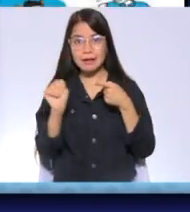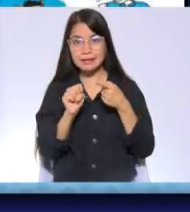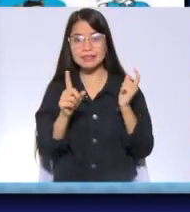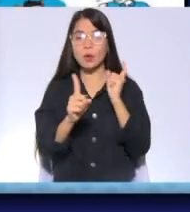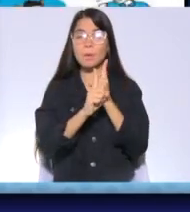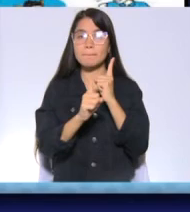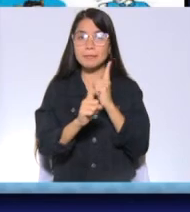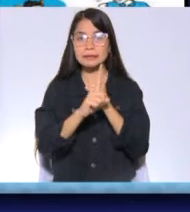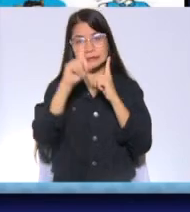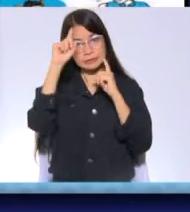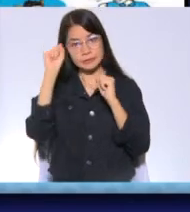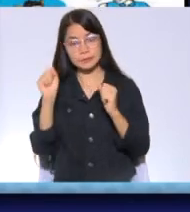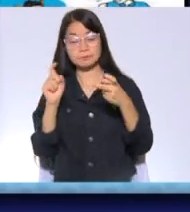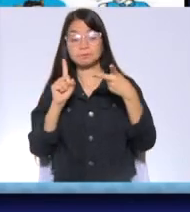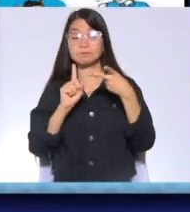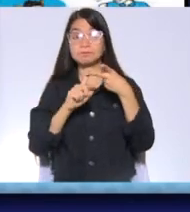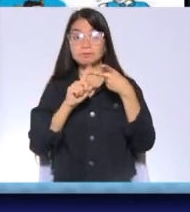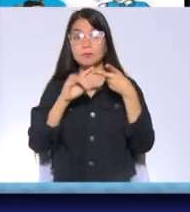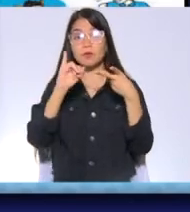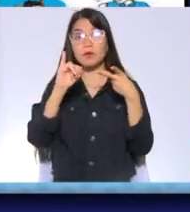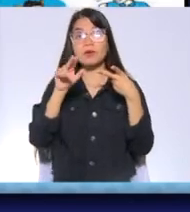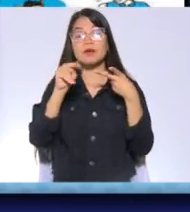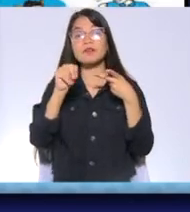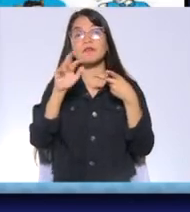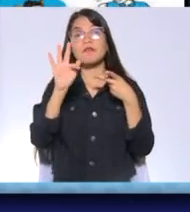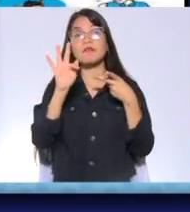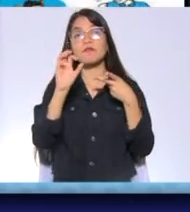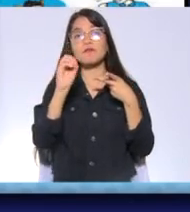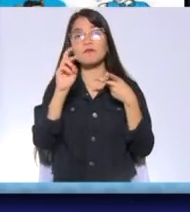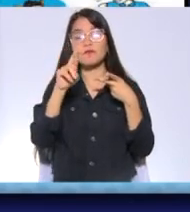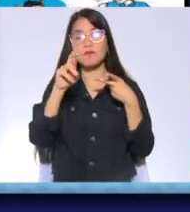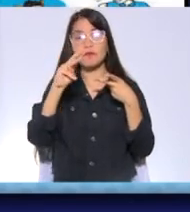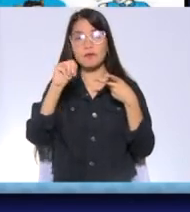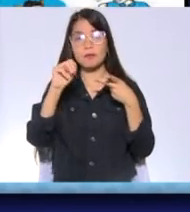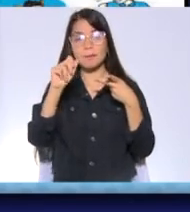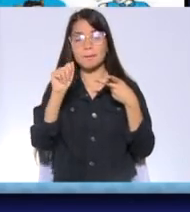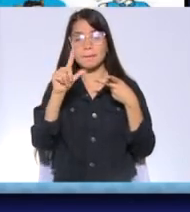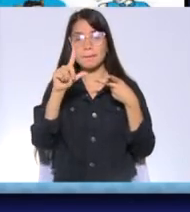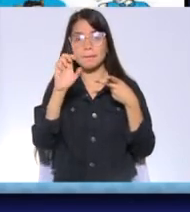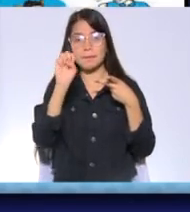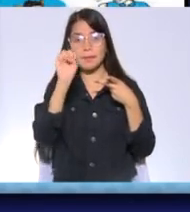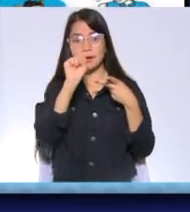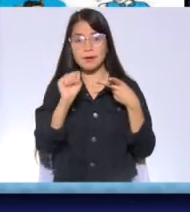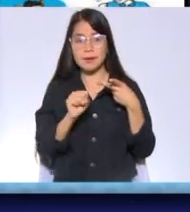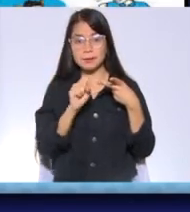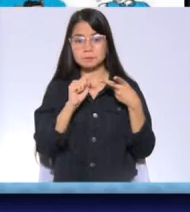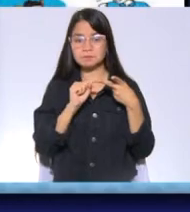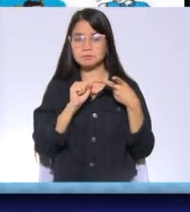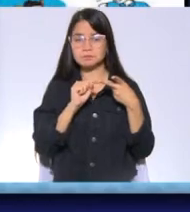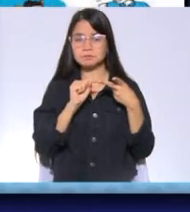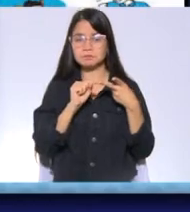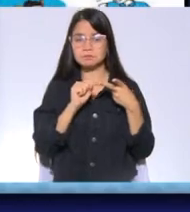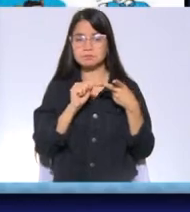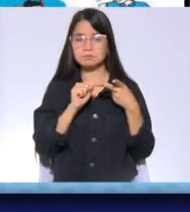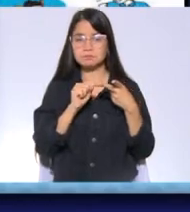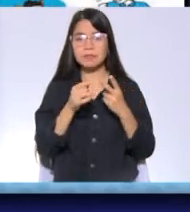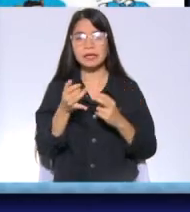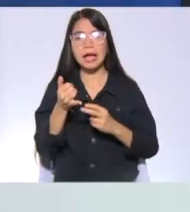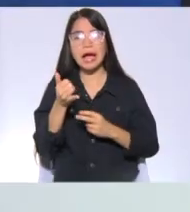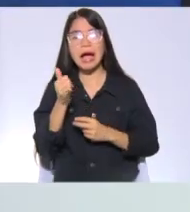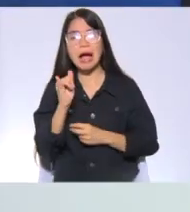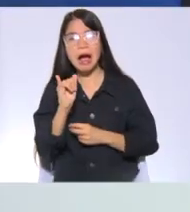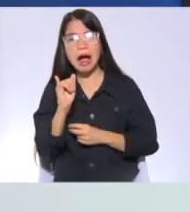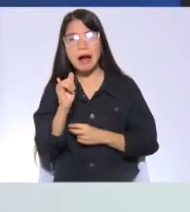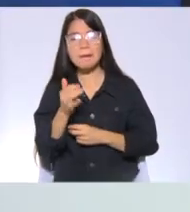deportes informales. Son aquellos en los que el componente lúdico y recreativo tiene mayor valor.